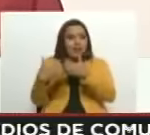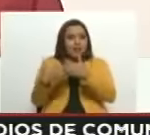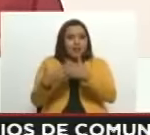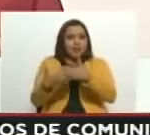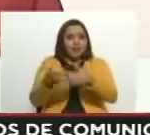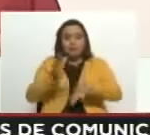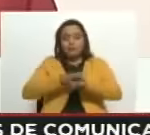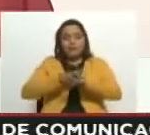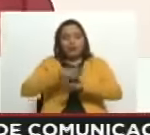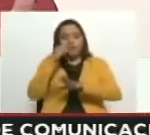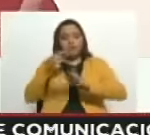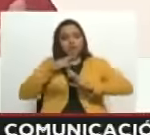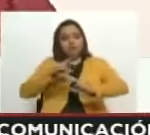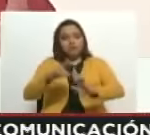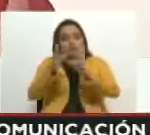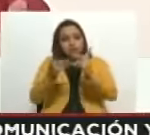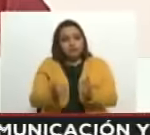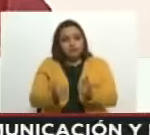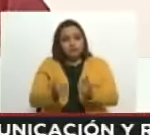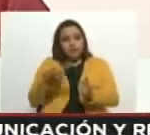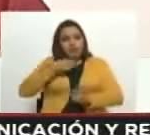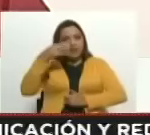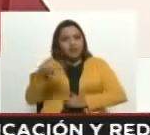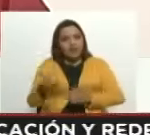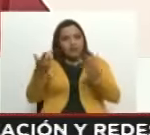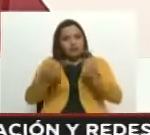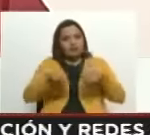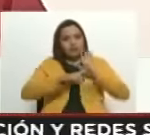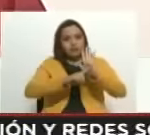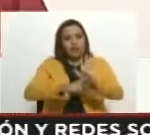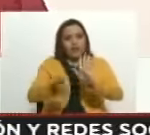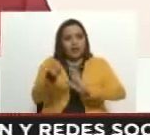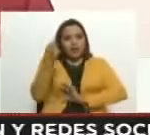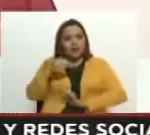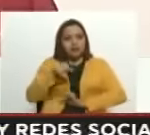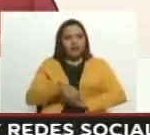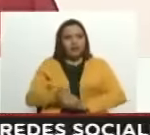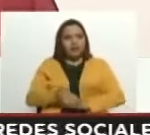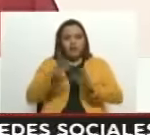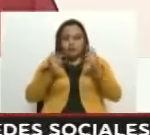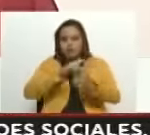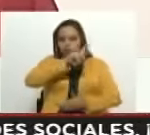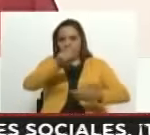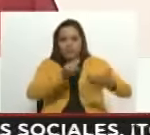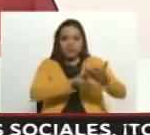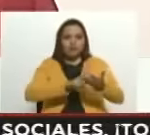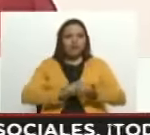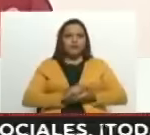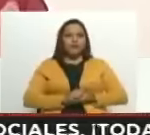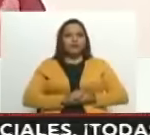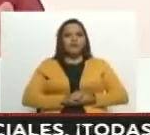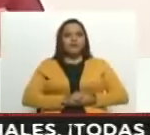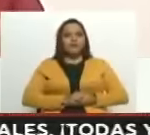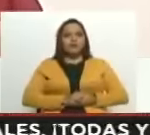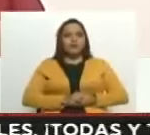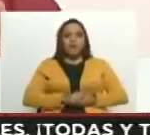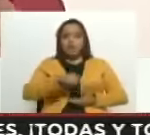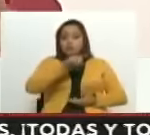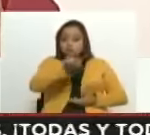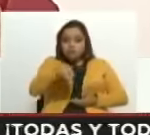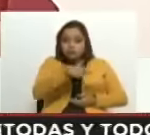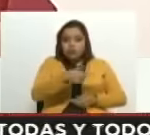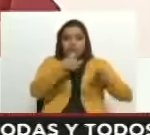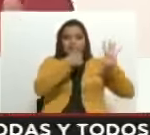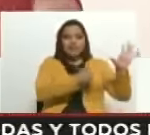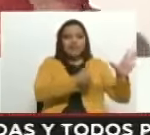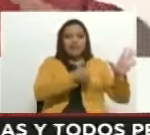resultados? En verdad, el resultado que salió ayer es el resultado total. Esos 600.000 votos, ese